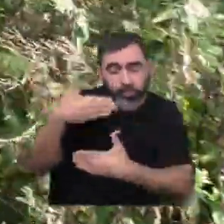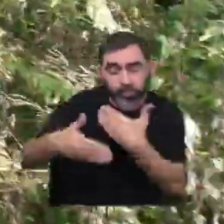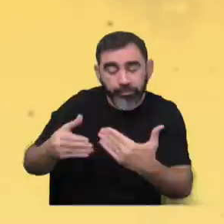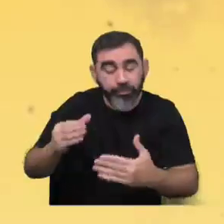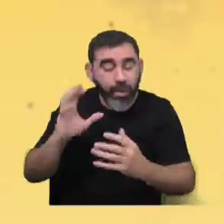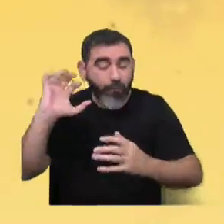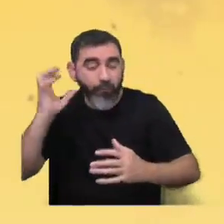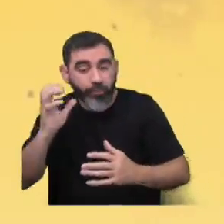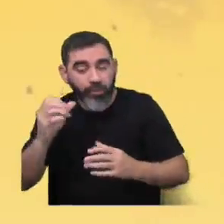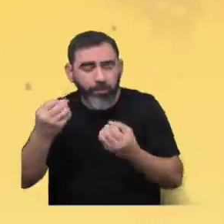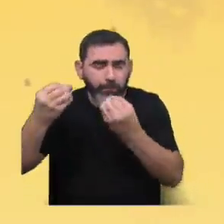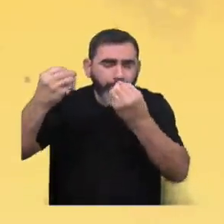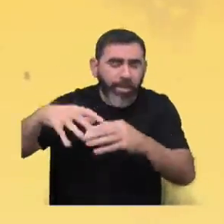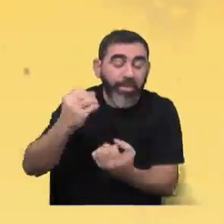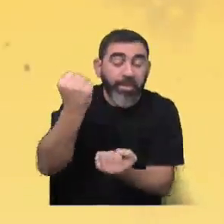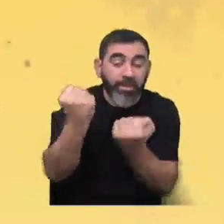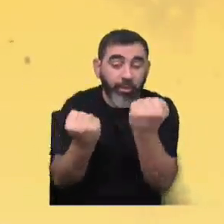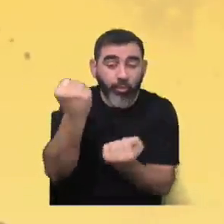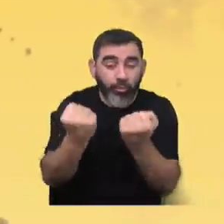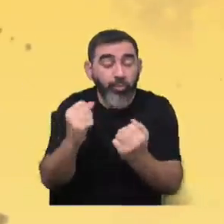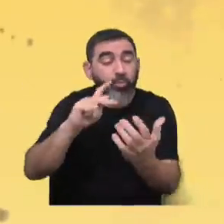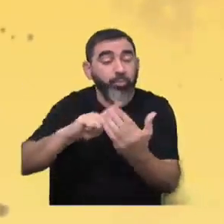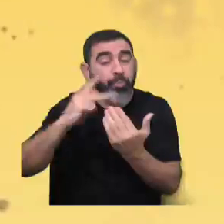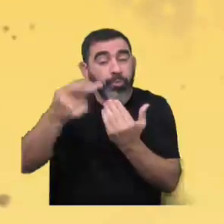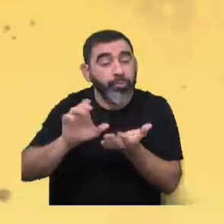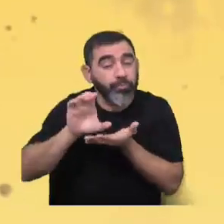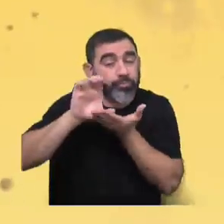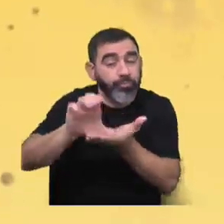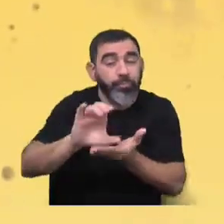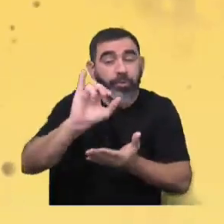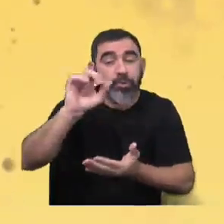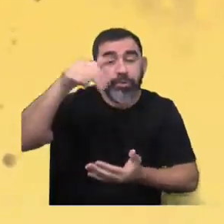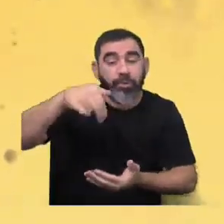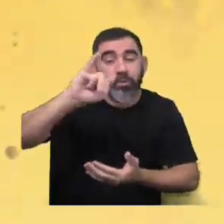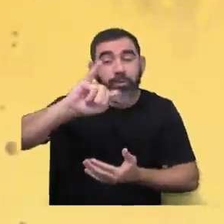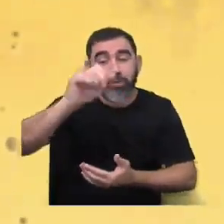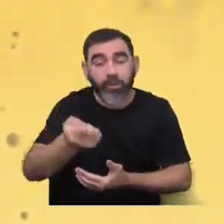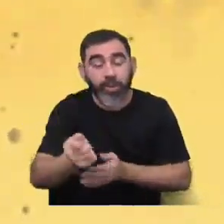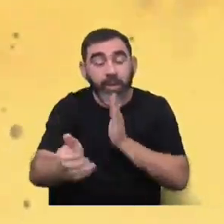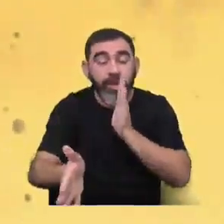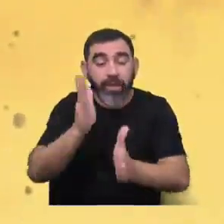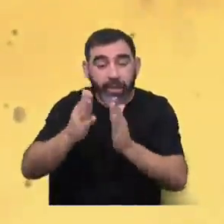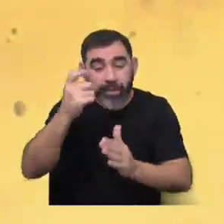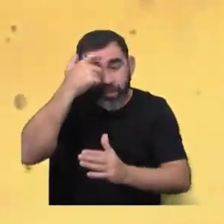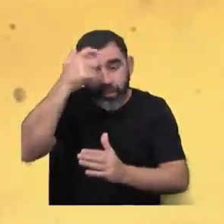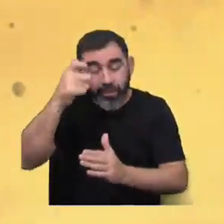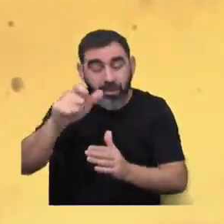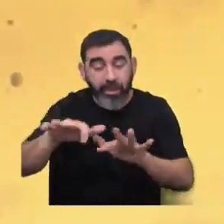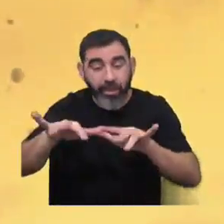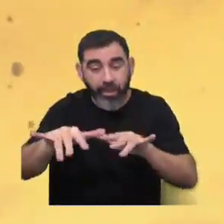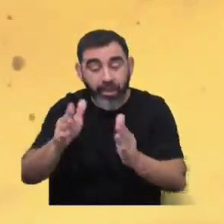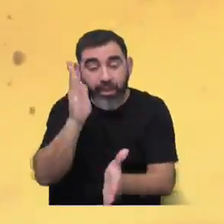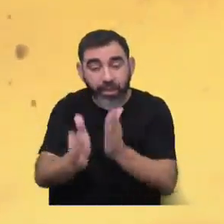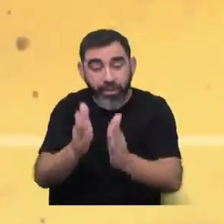cosechas, generando pérdidas económicas. El proyecto, financiado por INIA, combina ingeniería robótica y el aprendizaje automático con